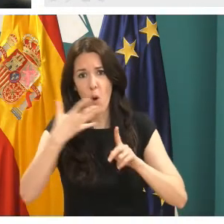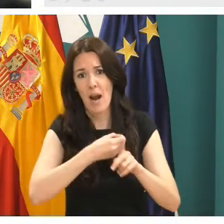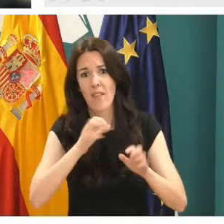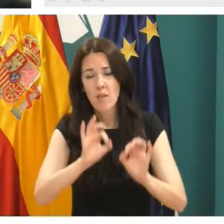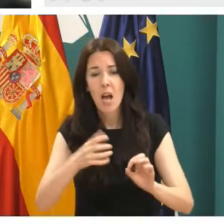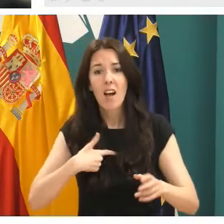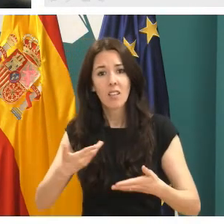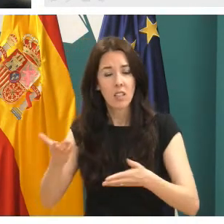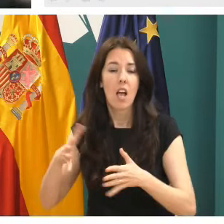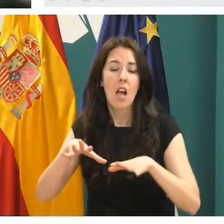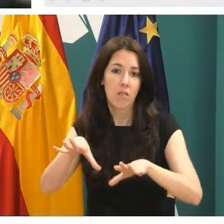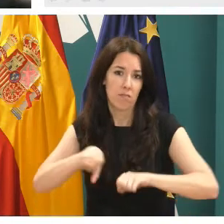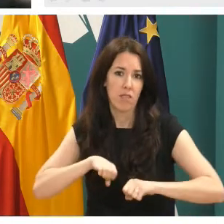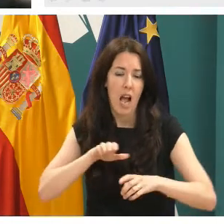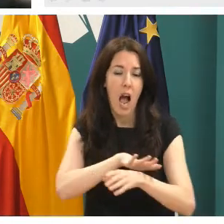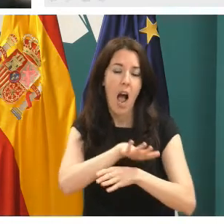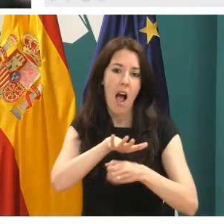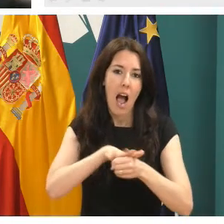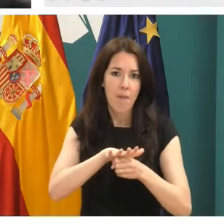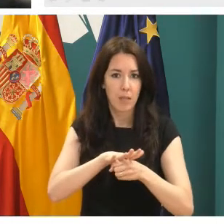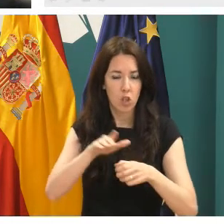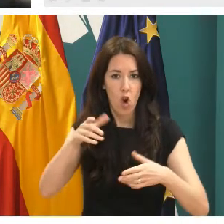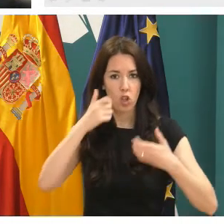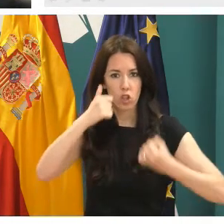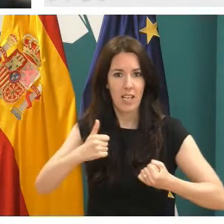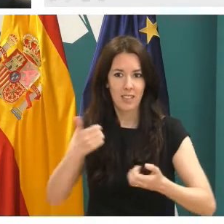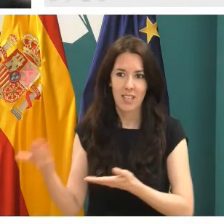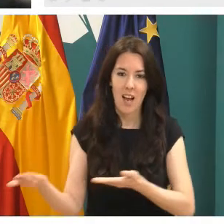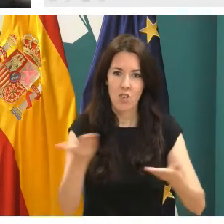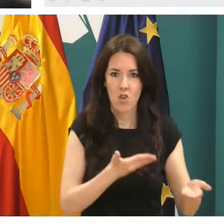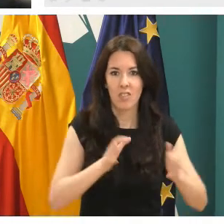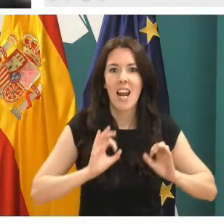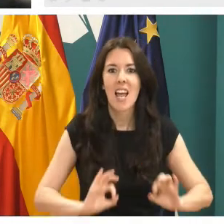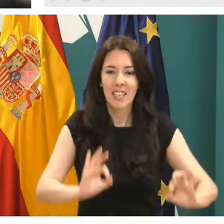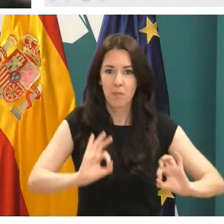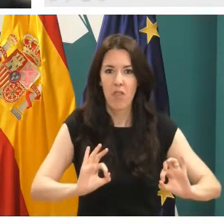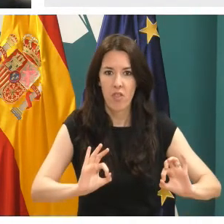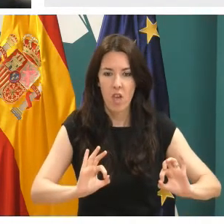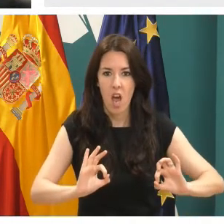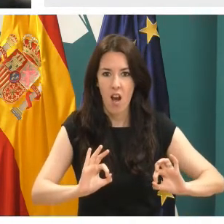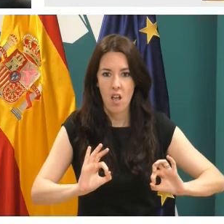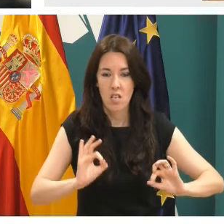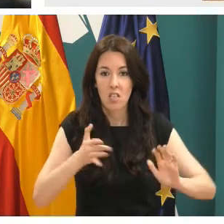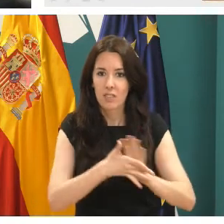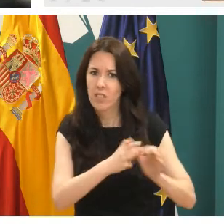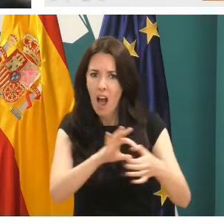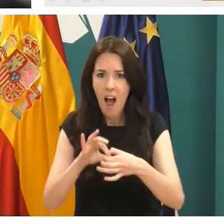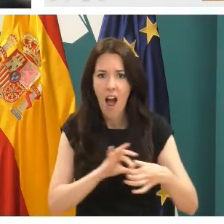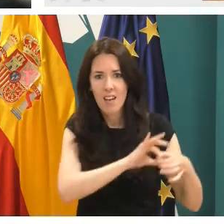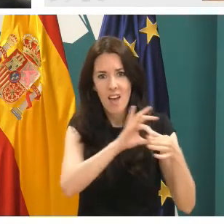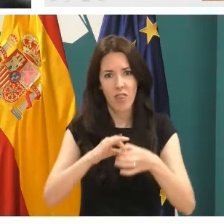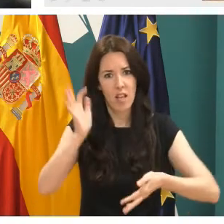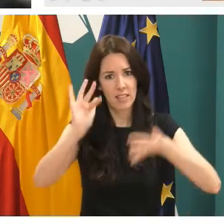acogida desde el ámbito sanitario que trabajemos, recibir a ese paciente de una manera muy especial, establecer una adecuada alianza